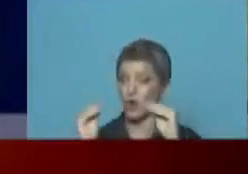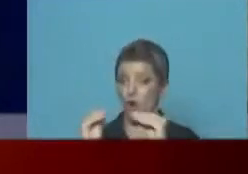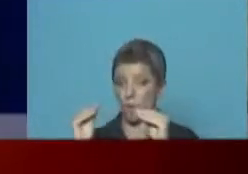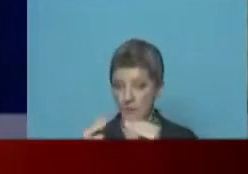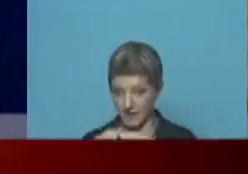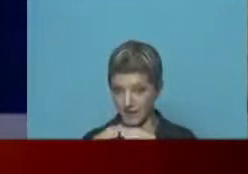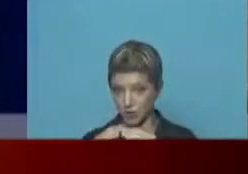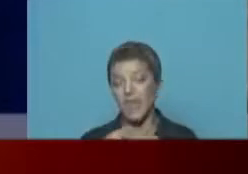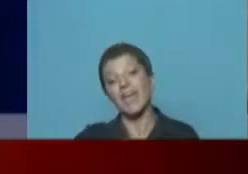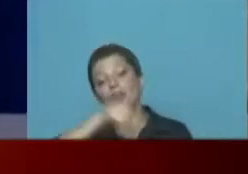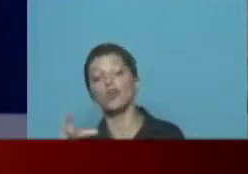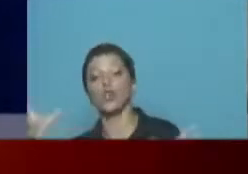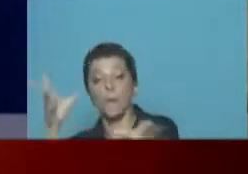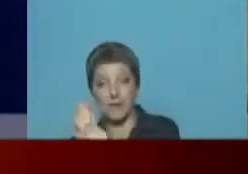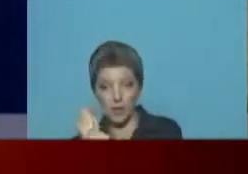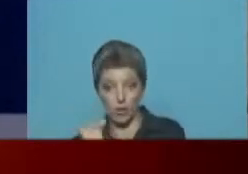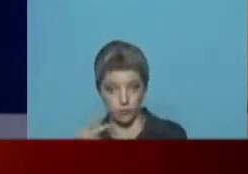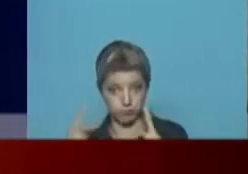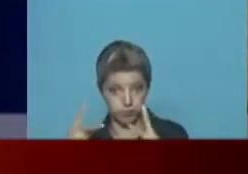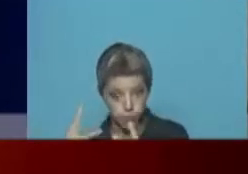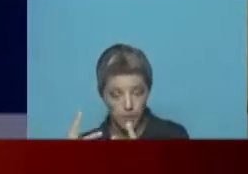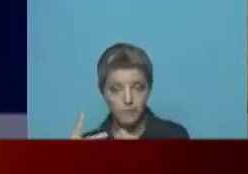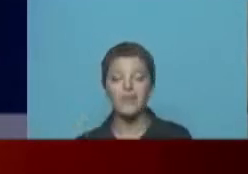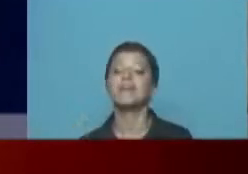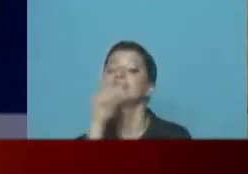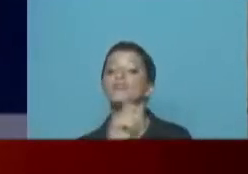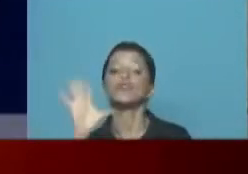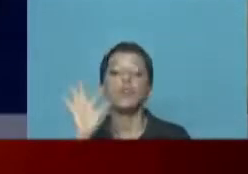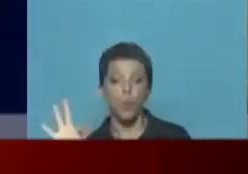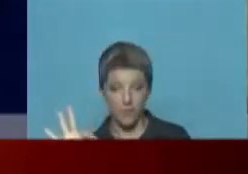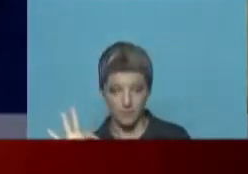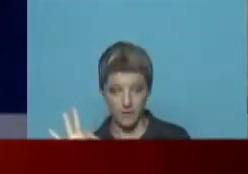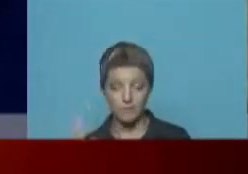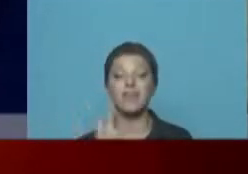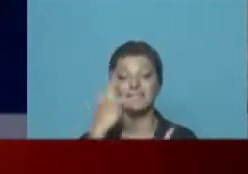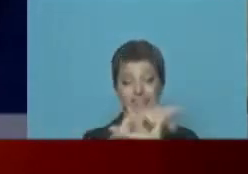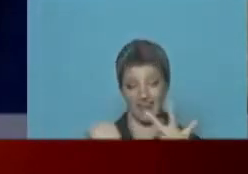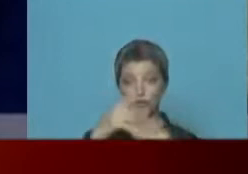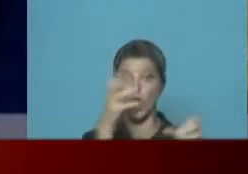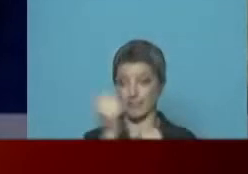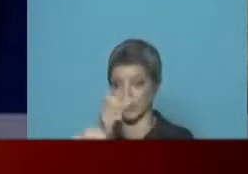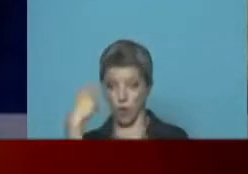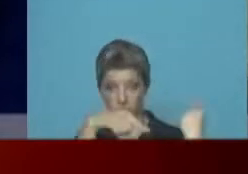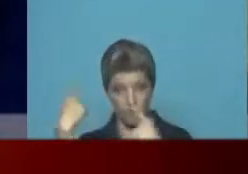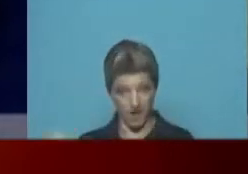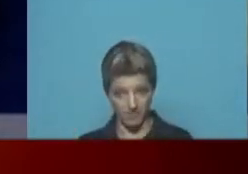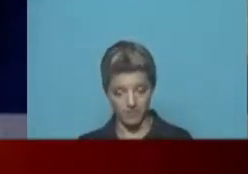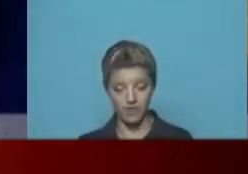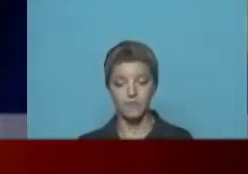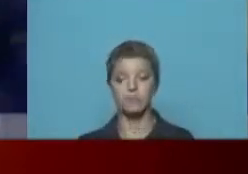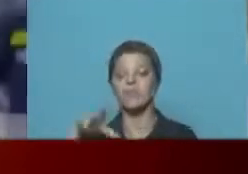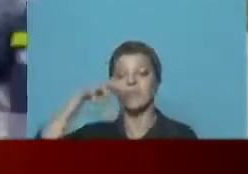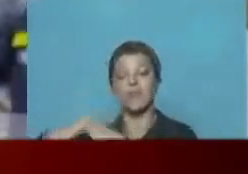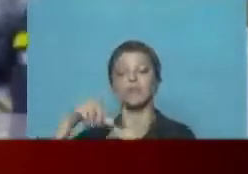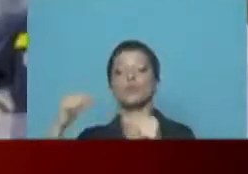neumáticos, hacer mantención de los vehículos. Hoy un neumático de un colectivo sale 180 mil